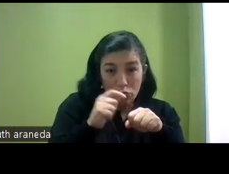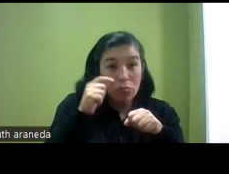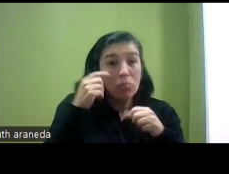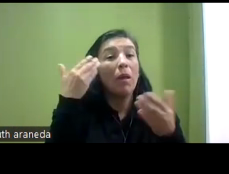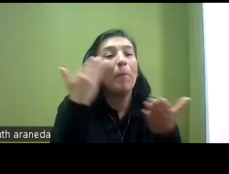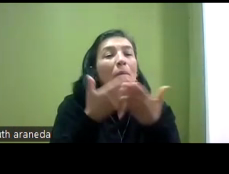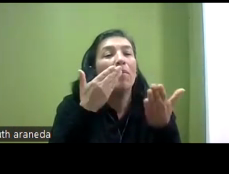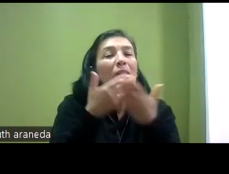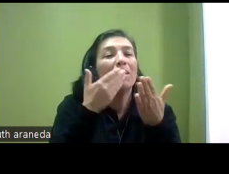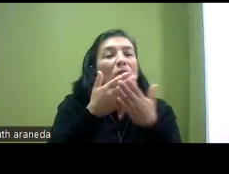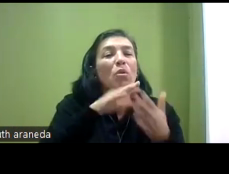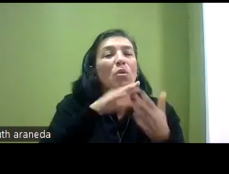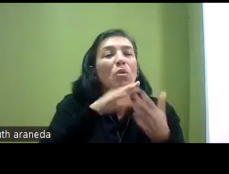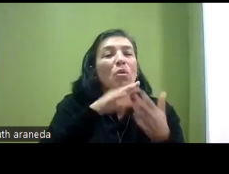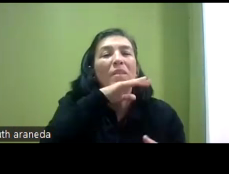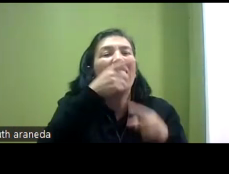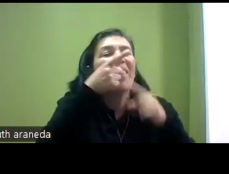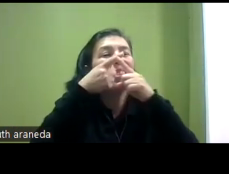ellos de